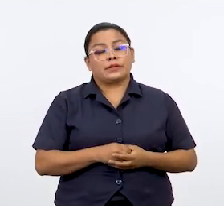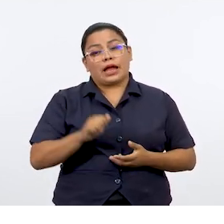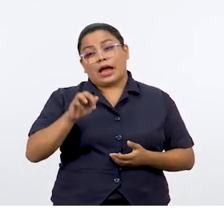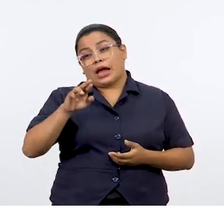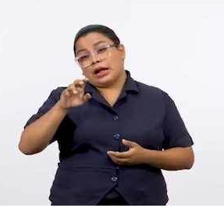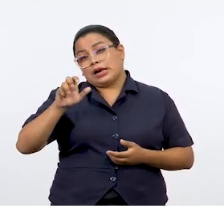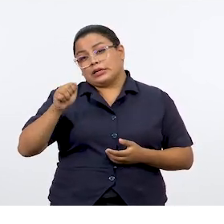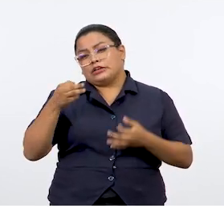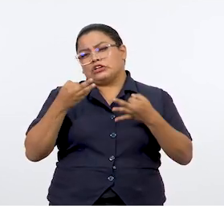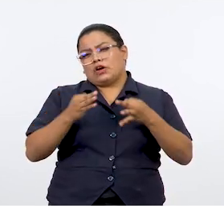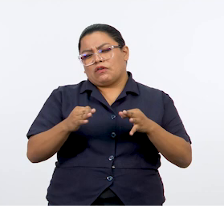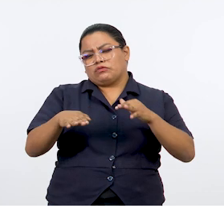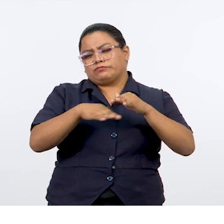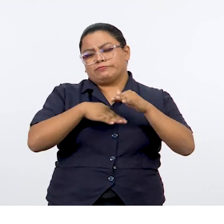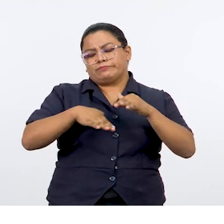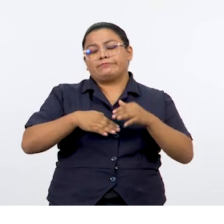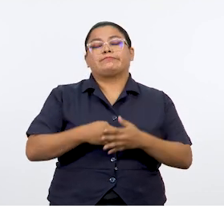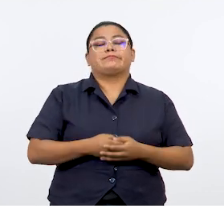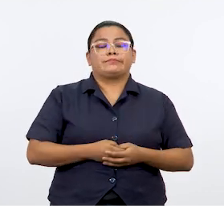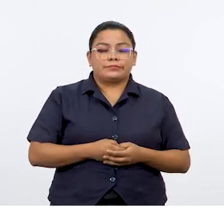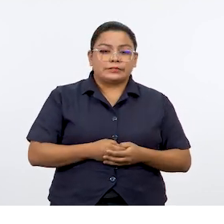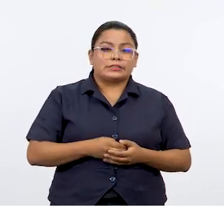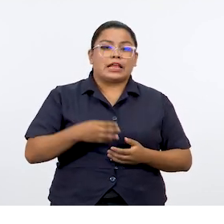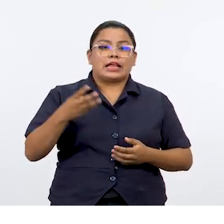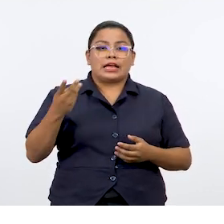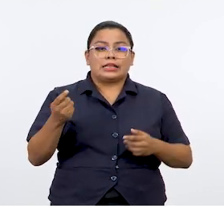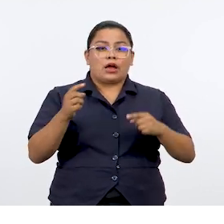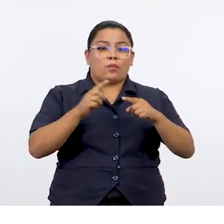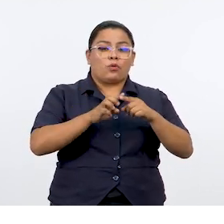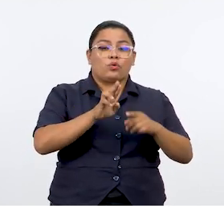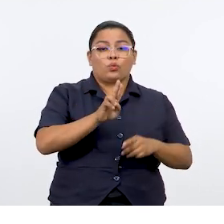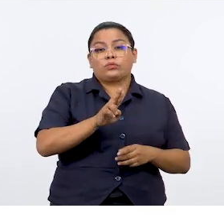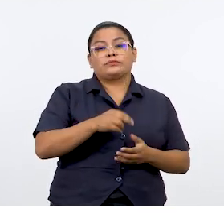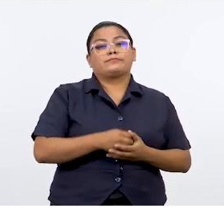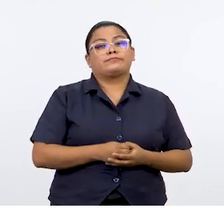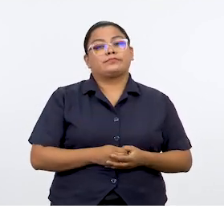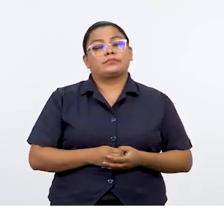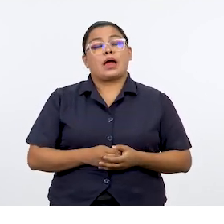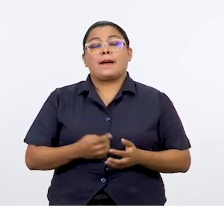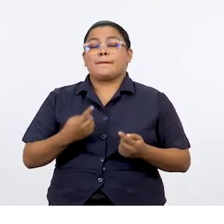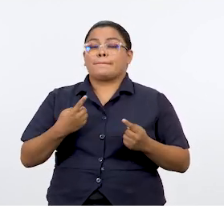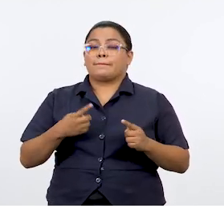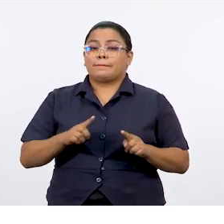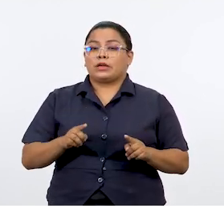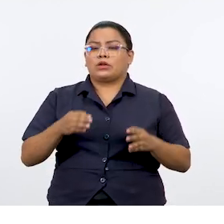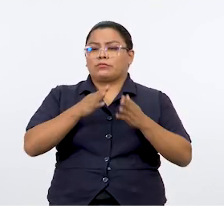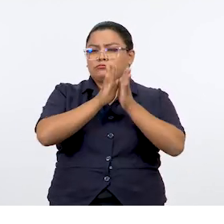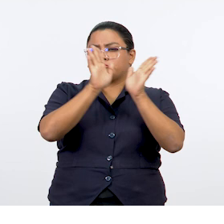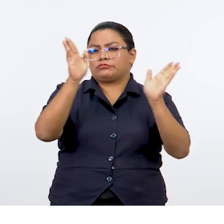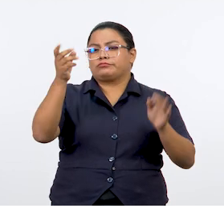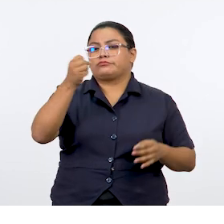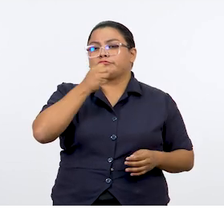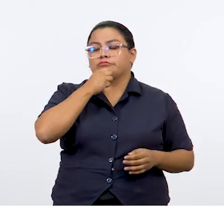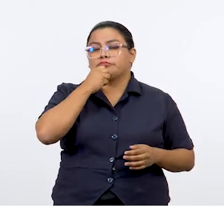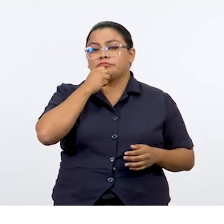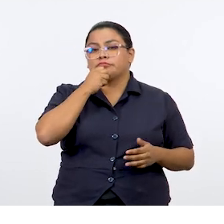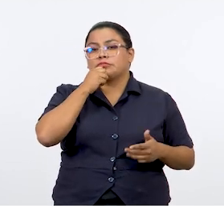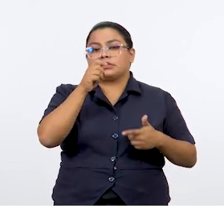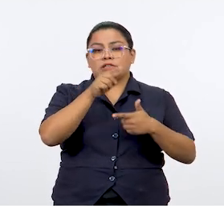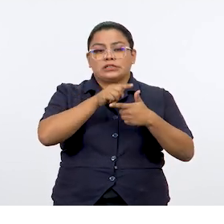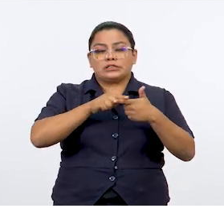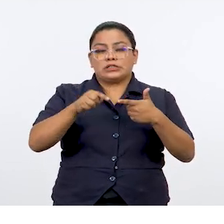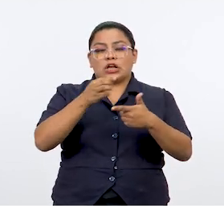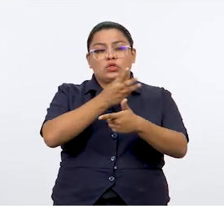Esta es la forma base de la fórmula de cantidad por unidad. Sin embargo, En modo general, el dividendo y